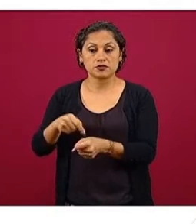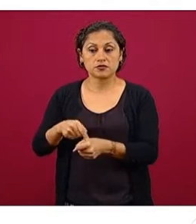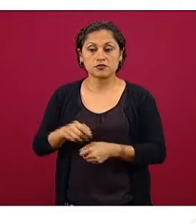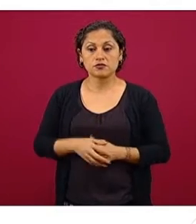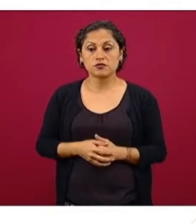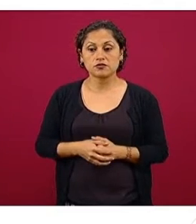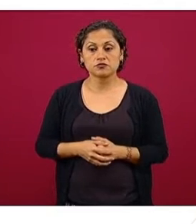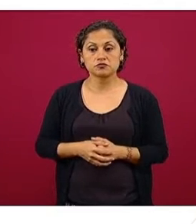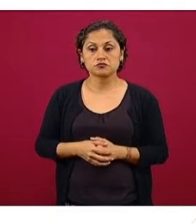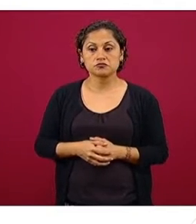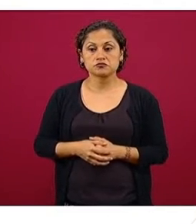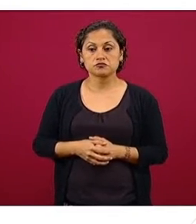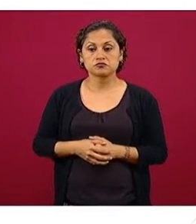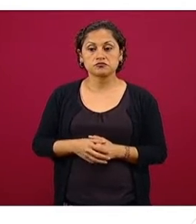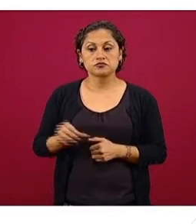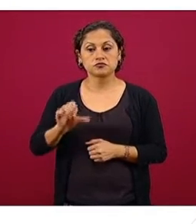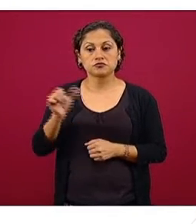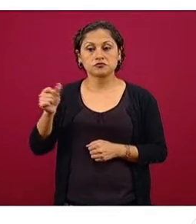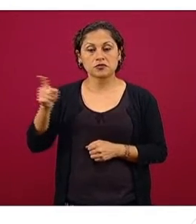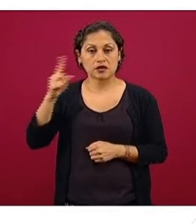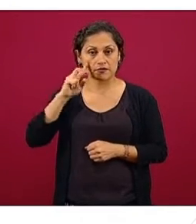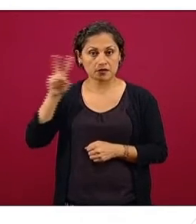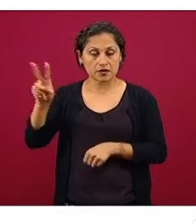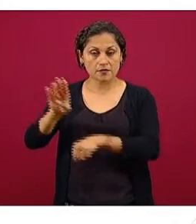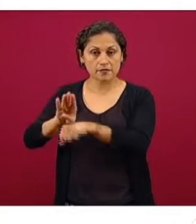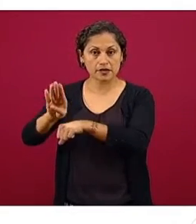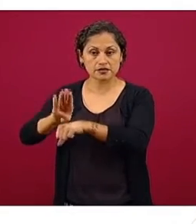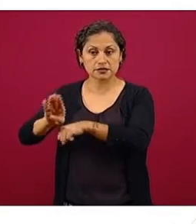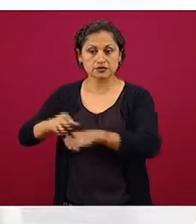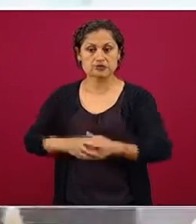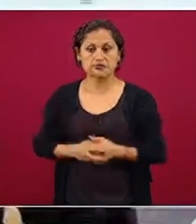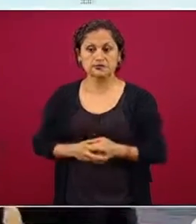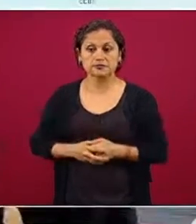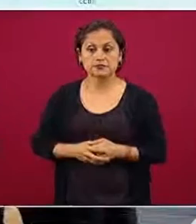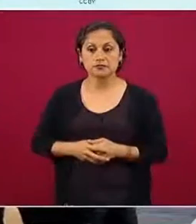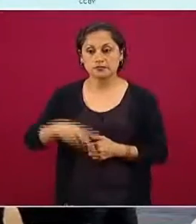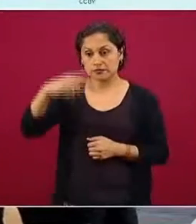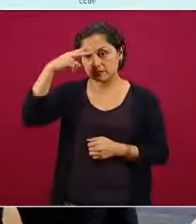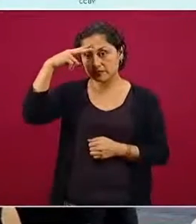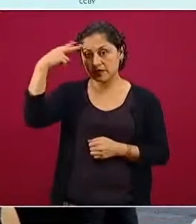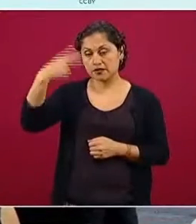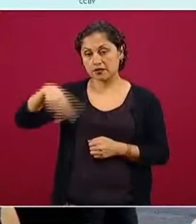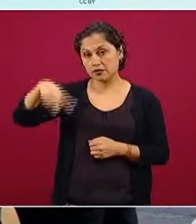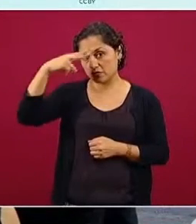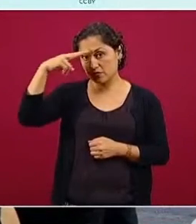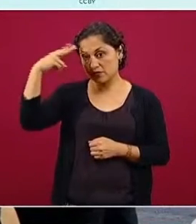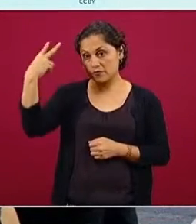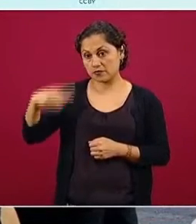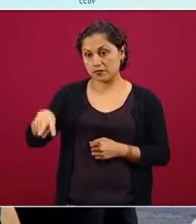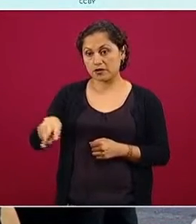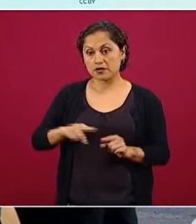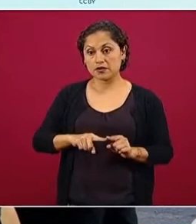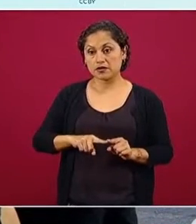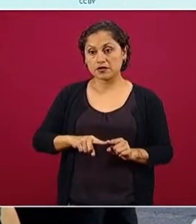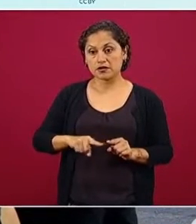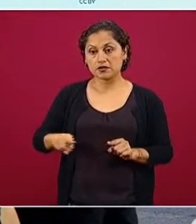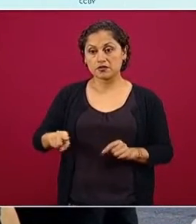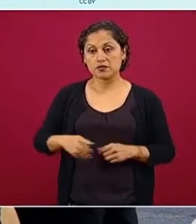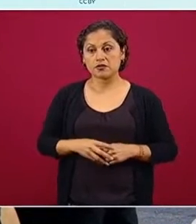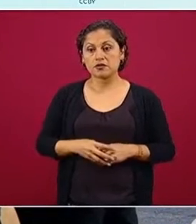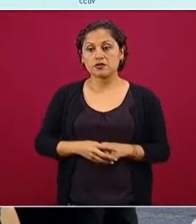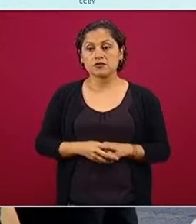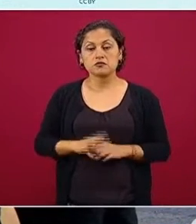zona de Europa Occidental. Ahí está Brasil, ahí está Brasil. Aquí está México. México ya surgió, creo que ahí se acaba